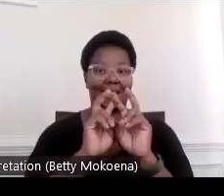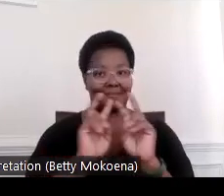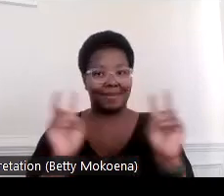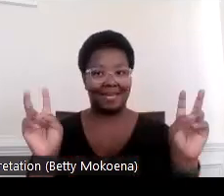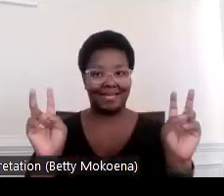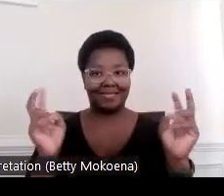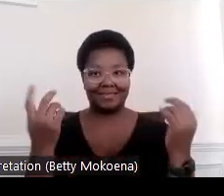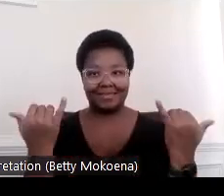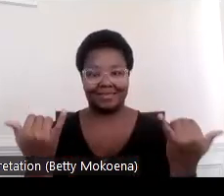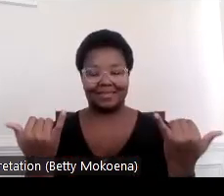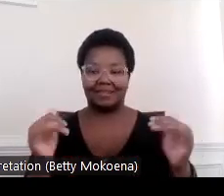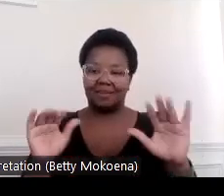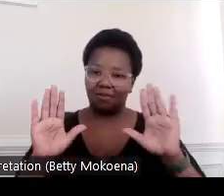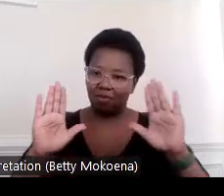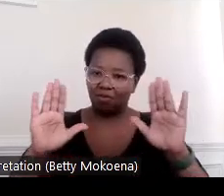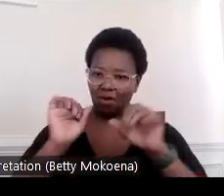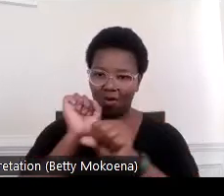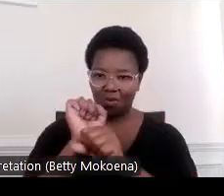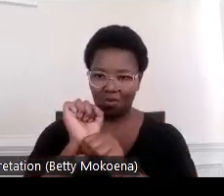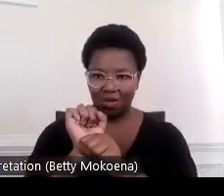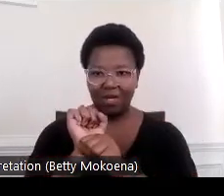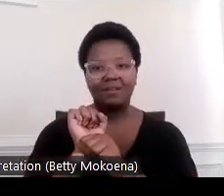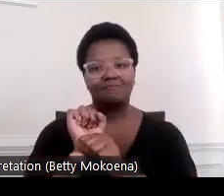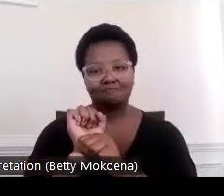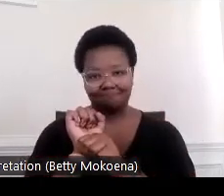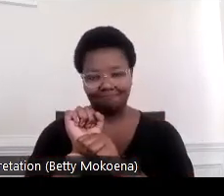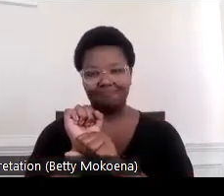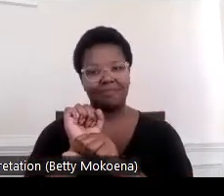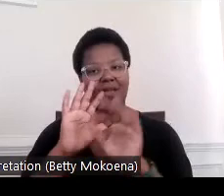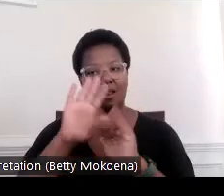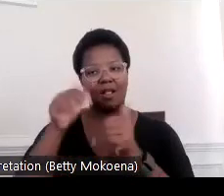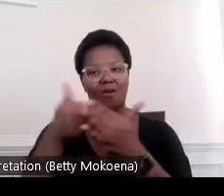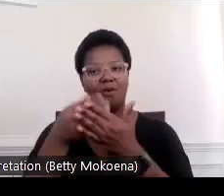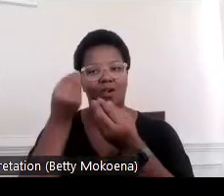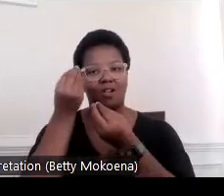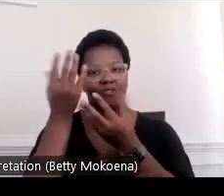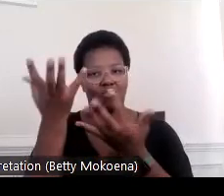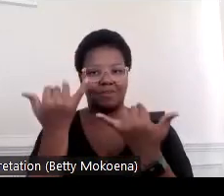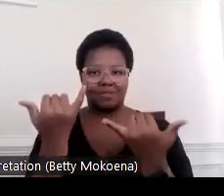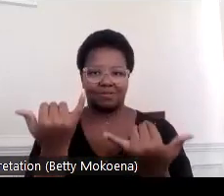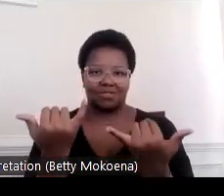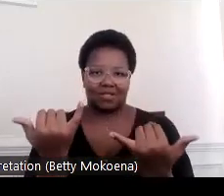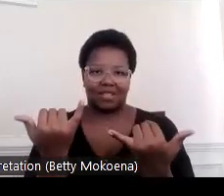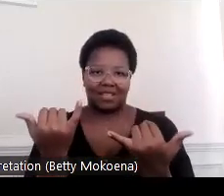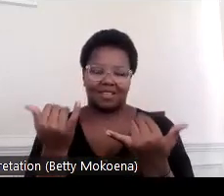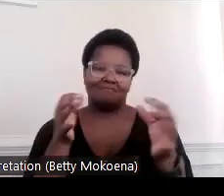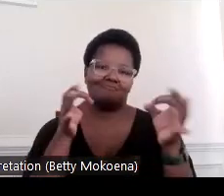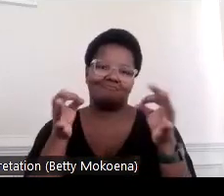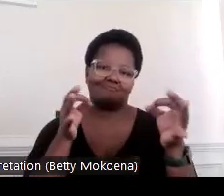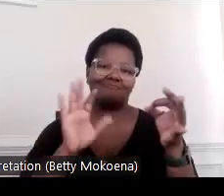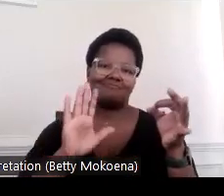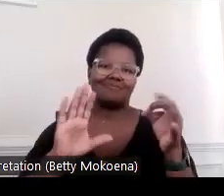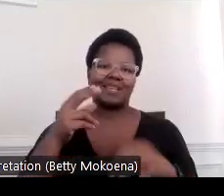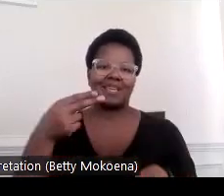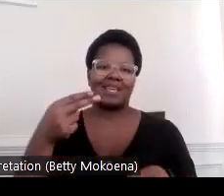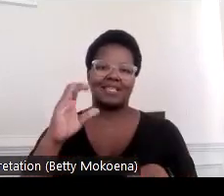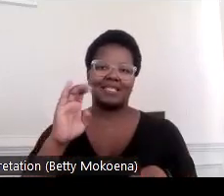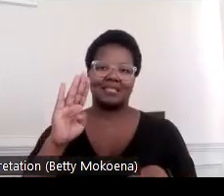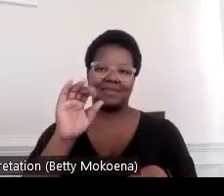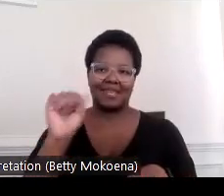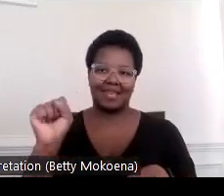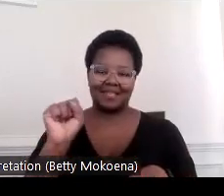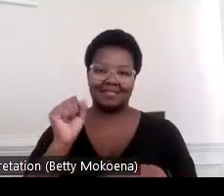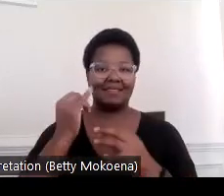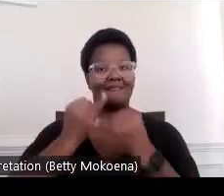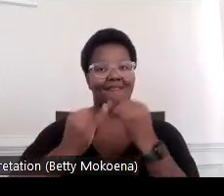y gracias a todos fanelistas por ese trabajo excelente hay toda la información que nos han prohibido también a sobre la